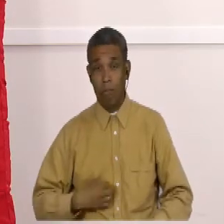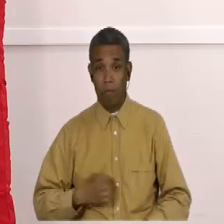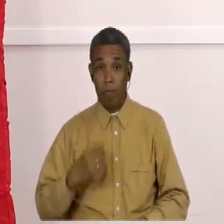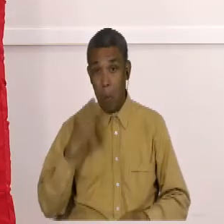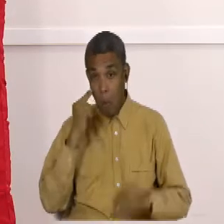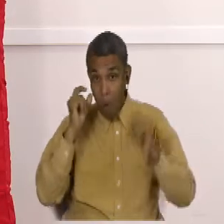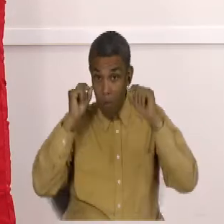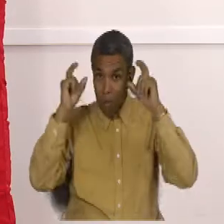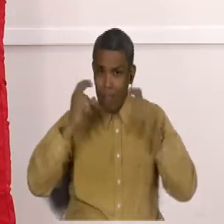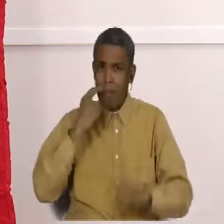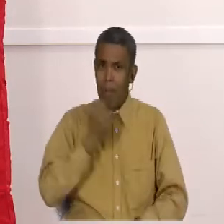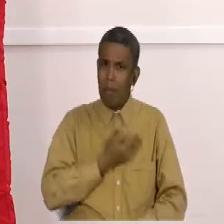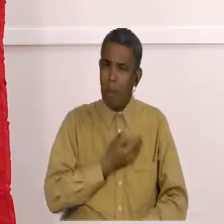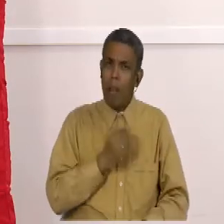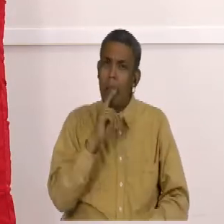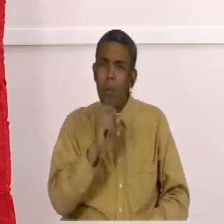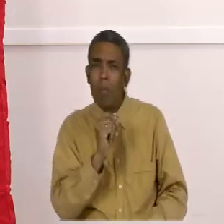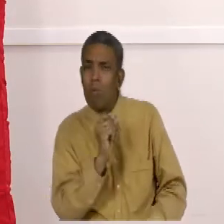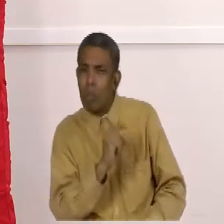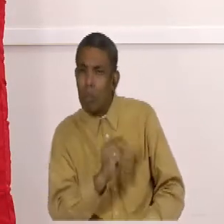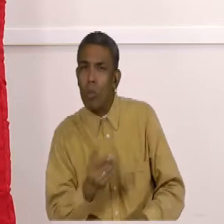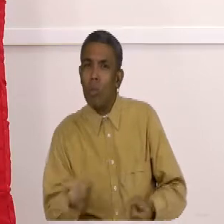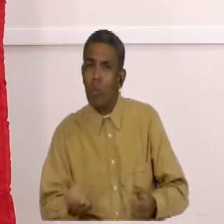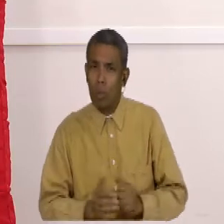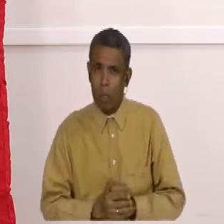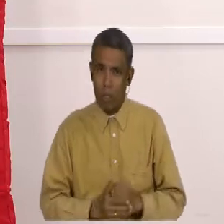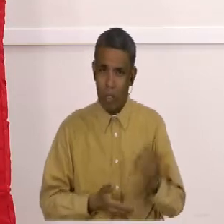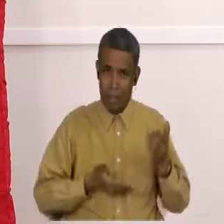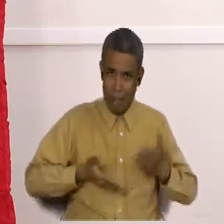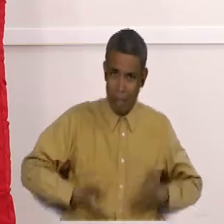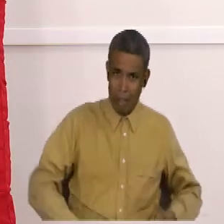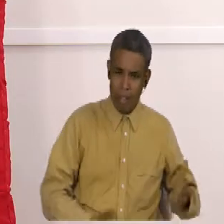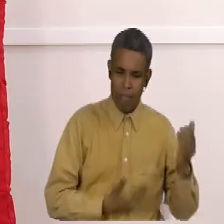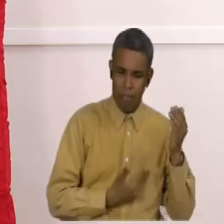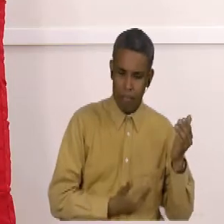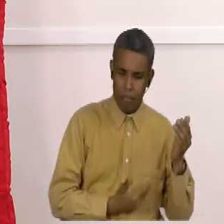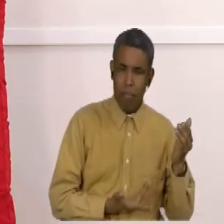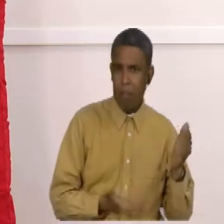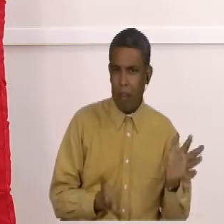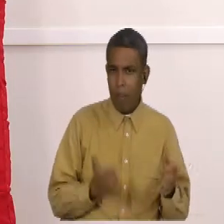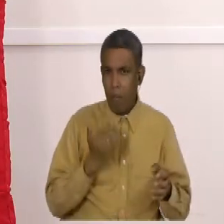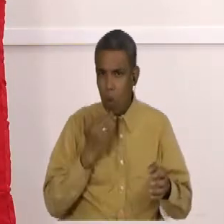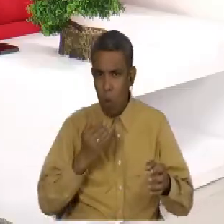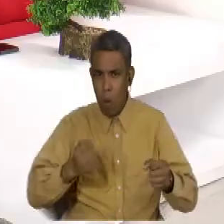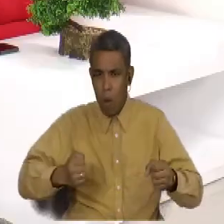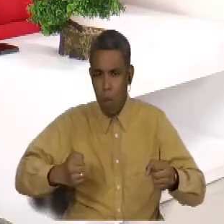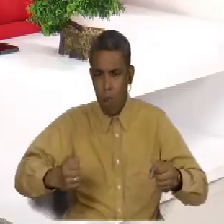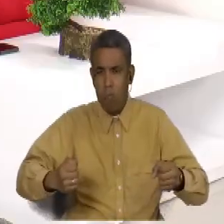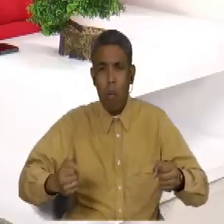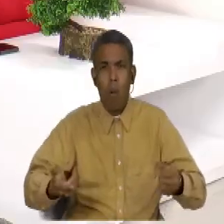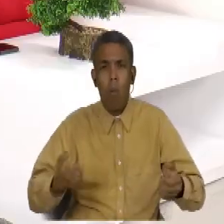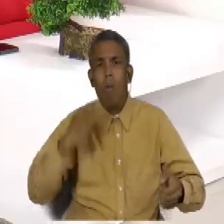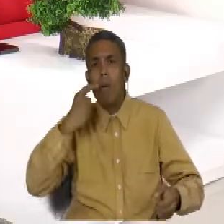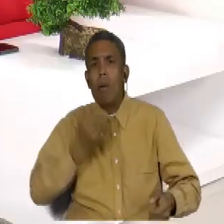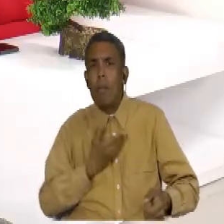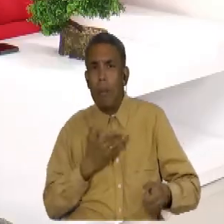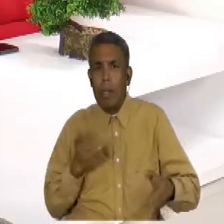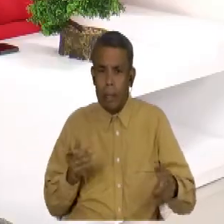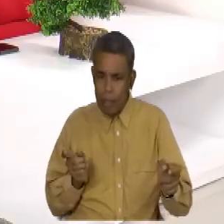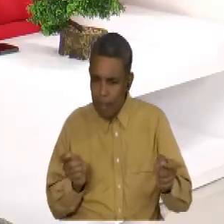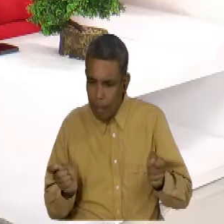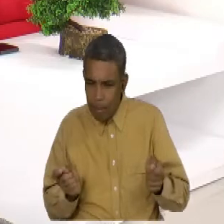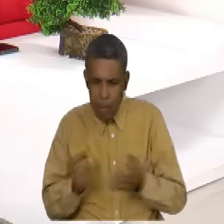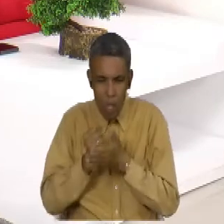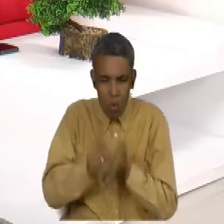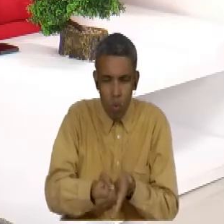¿cómo se puede controlar la obesidad después de determinada edad? Generalmente uno